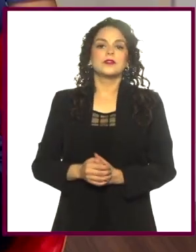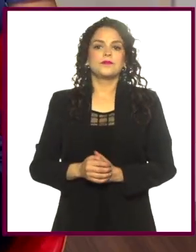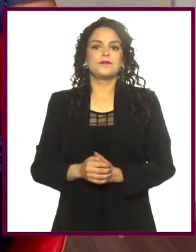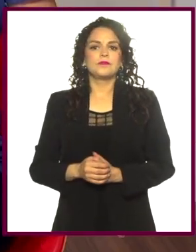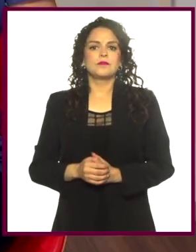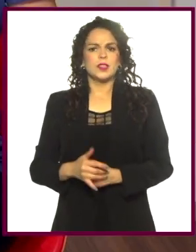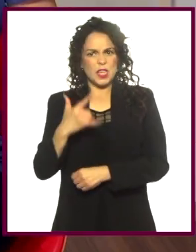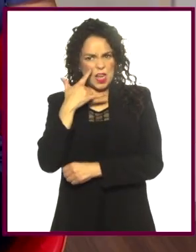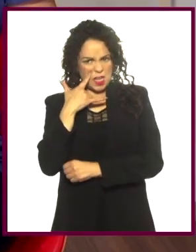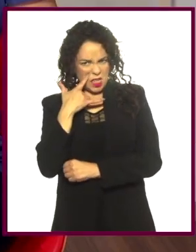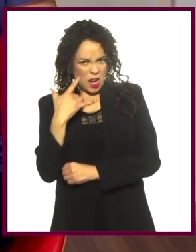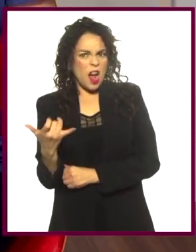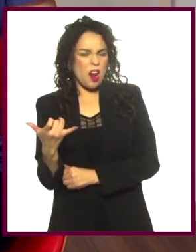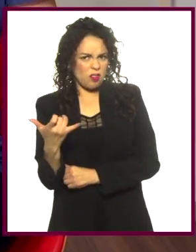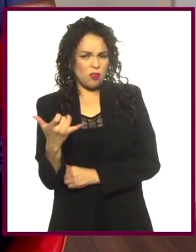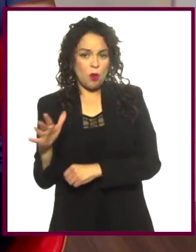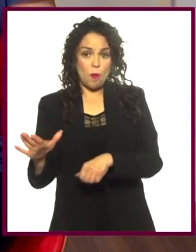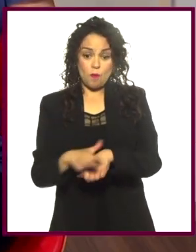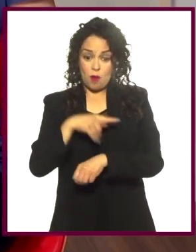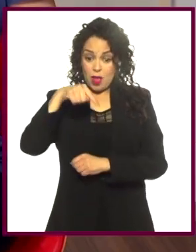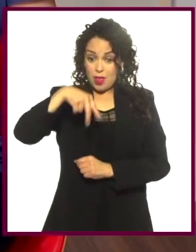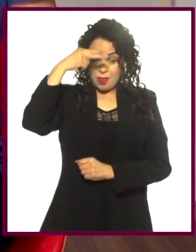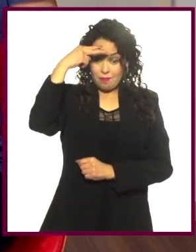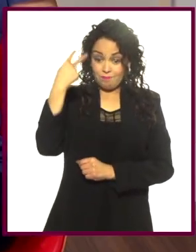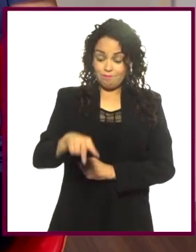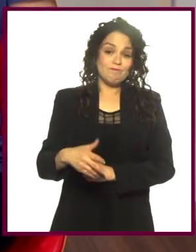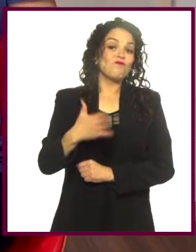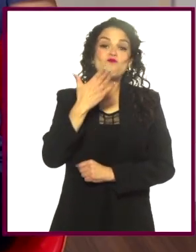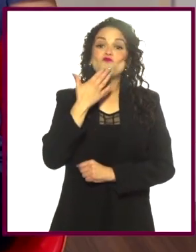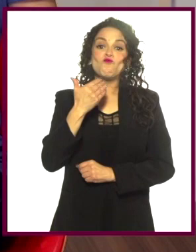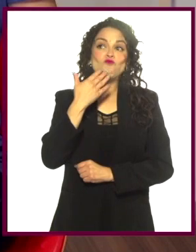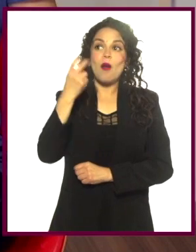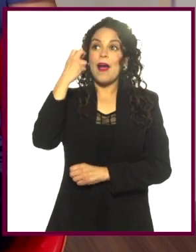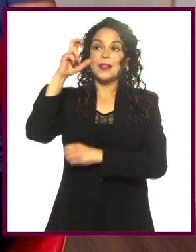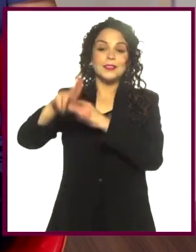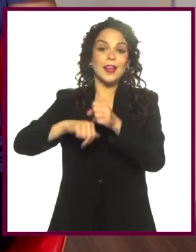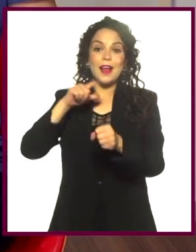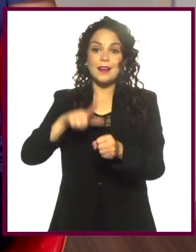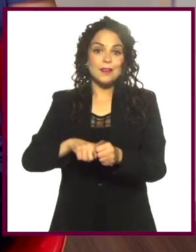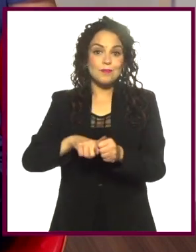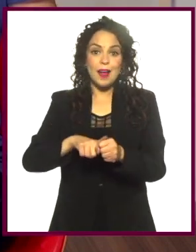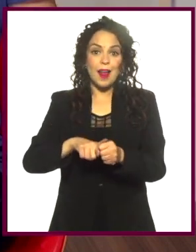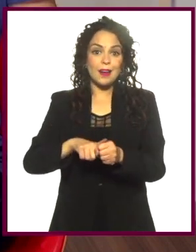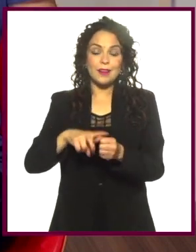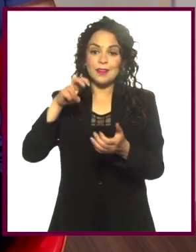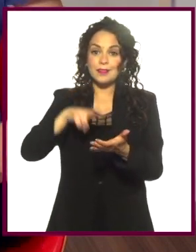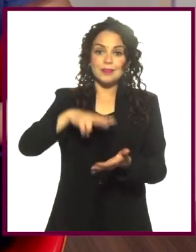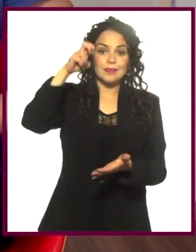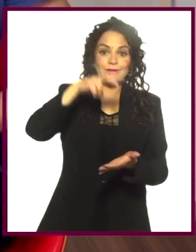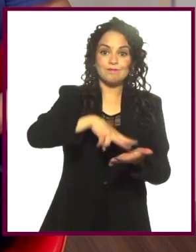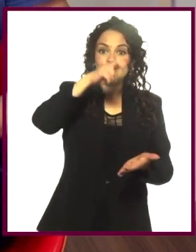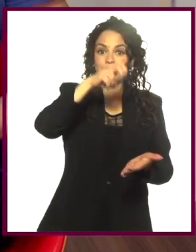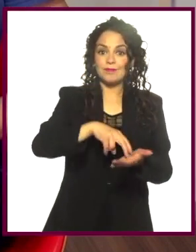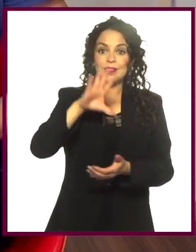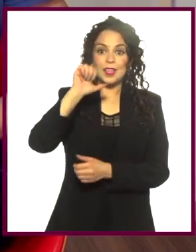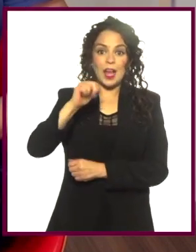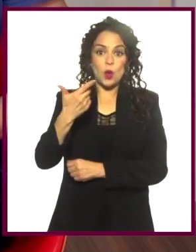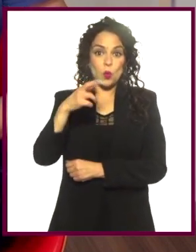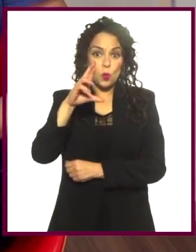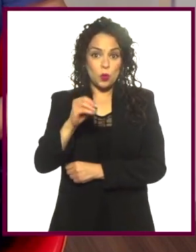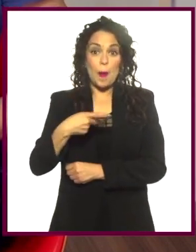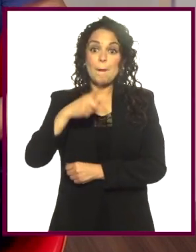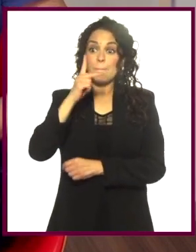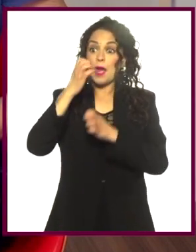tal vez nos parecería algo raro, ya que en México no hay canguros. Pero si estuviéramos en Australia, la cosa